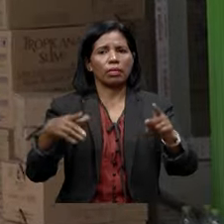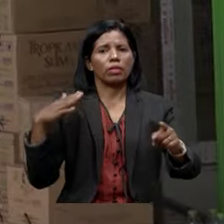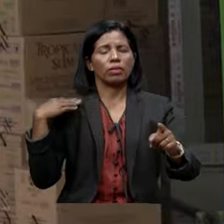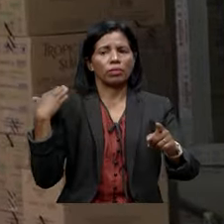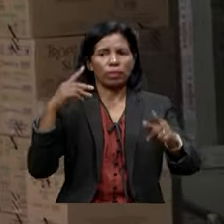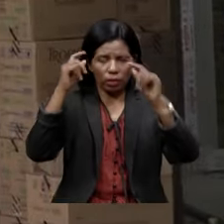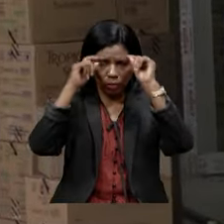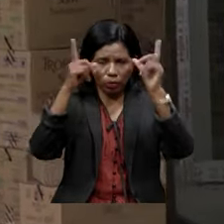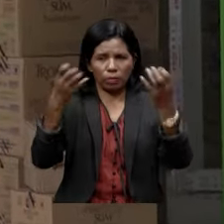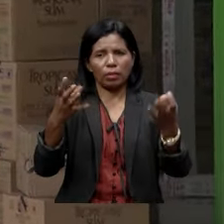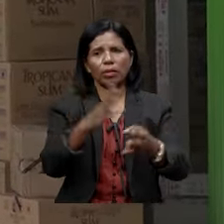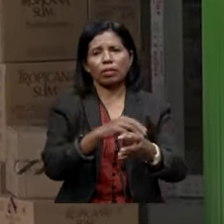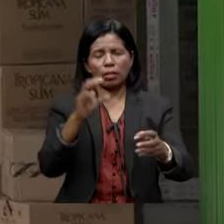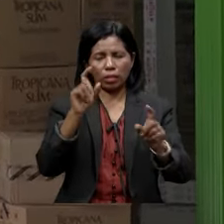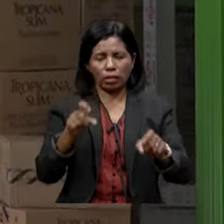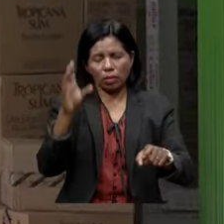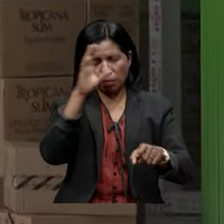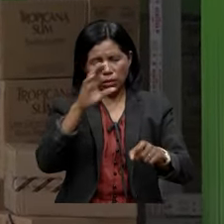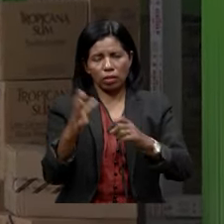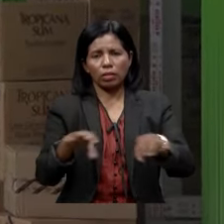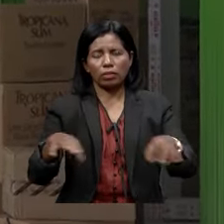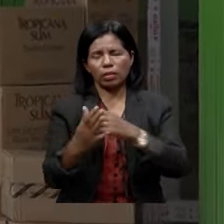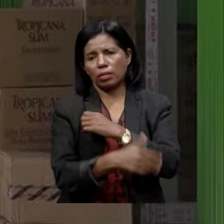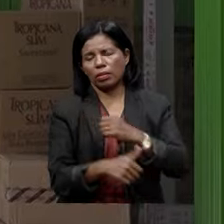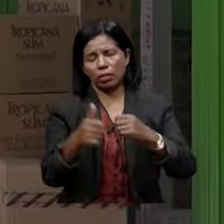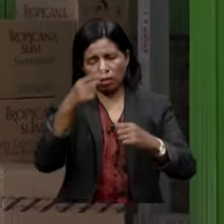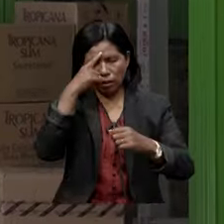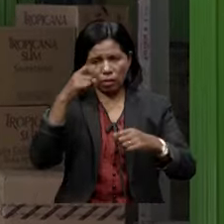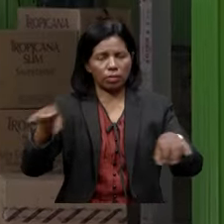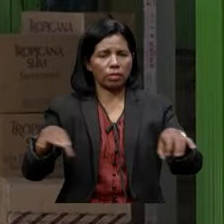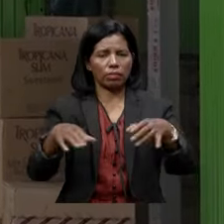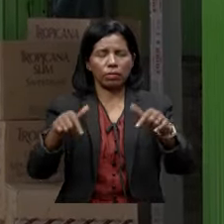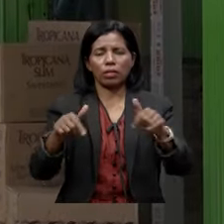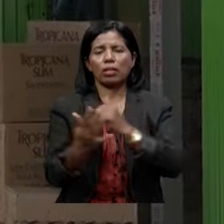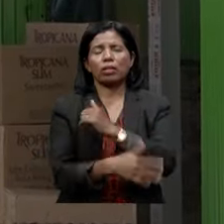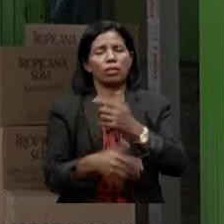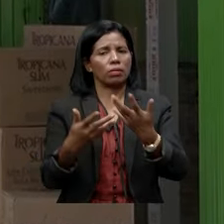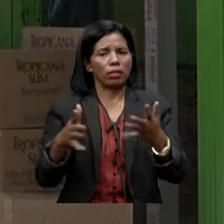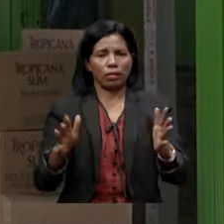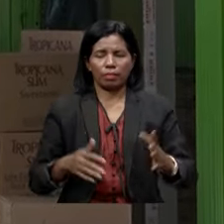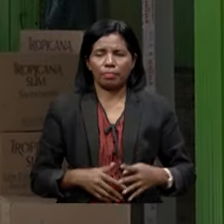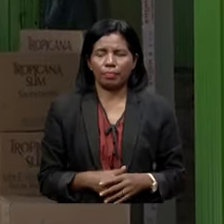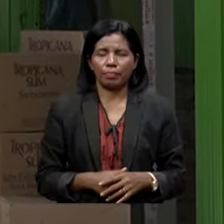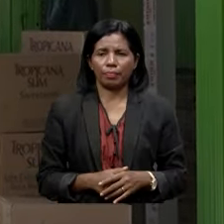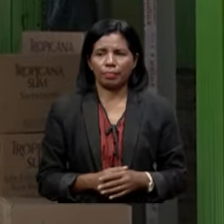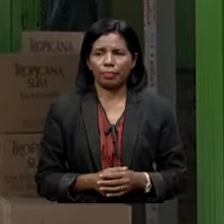Timor ambarak mak ten ki buka serviço ba estrangeiro, tamba campo serviço i harailaran menos, Dilma Sujeti, GMN.